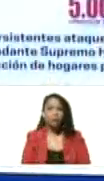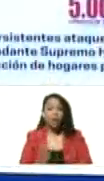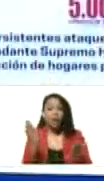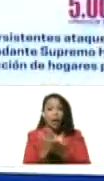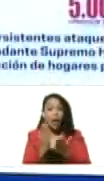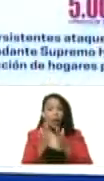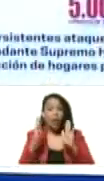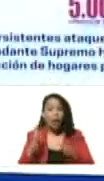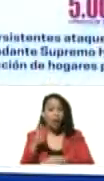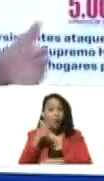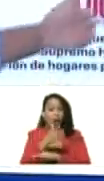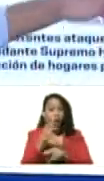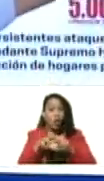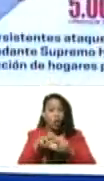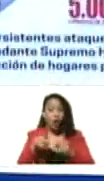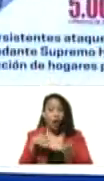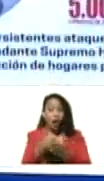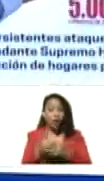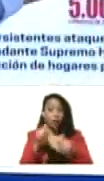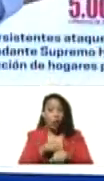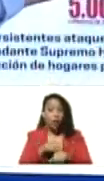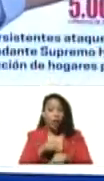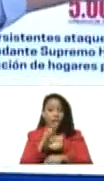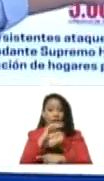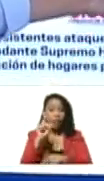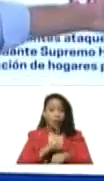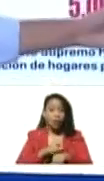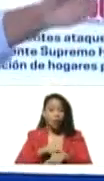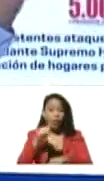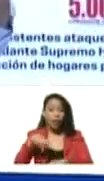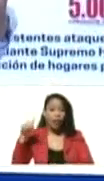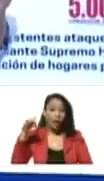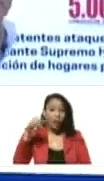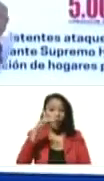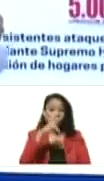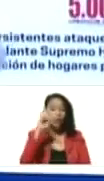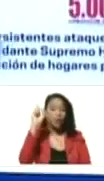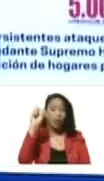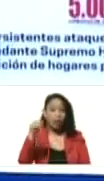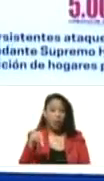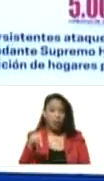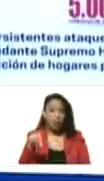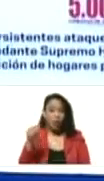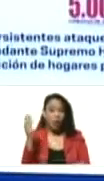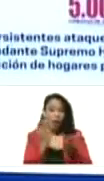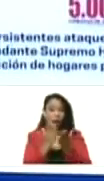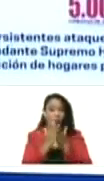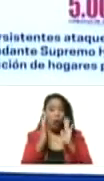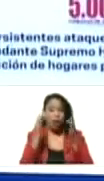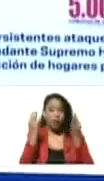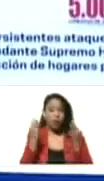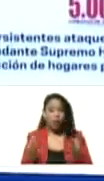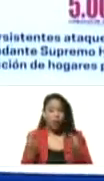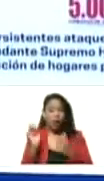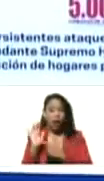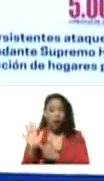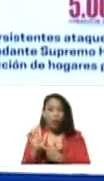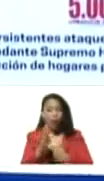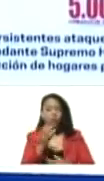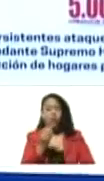que asisten los niños hasta ahorita es una escuela que queda 30 minutos de acá caminando, que también es una escuela modelo, una escuela ejemplar,